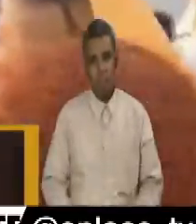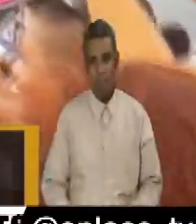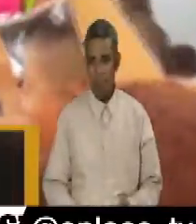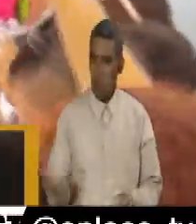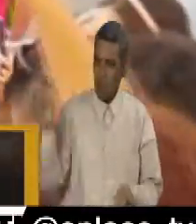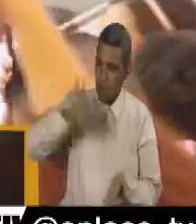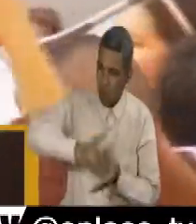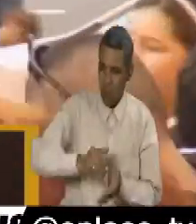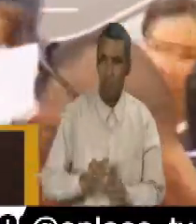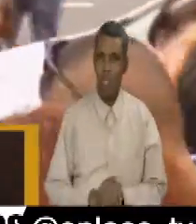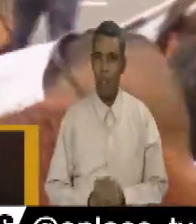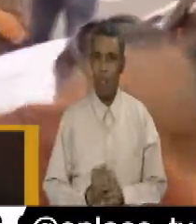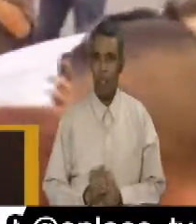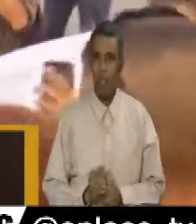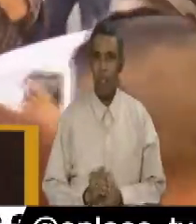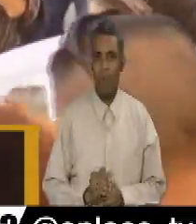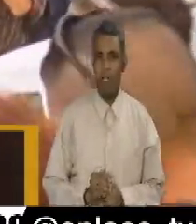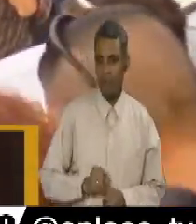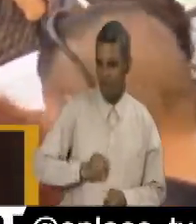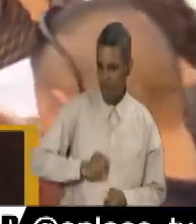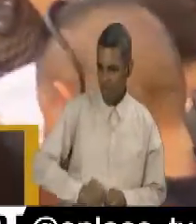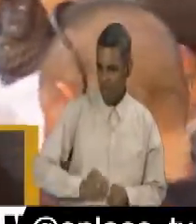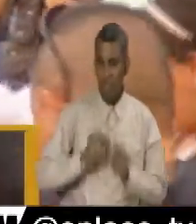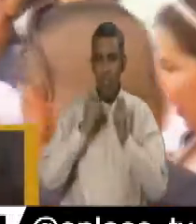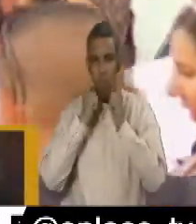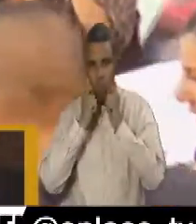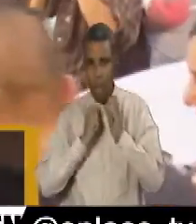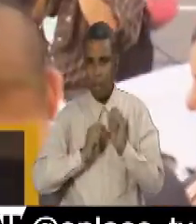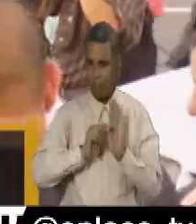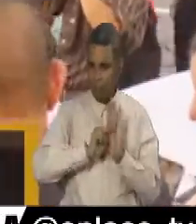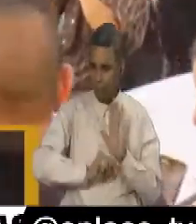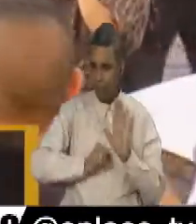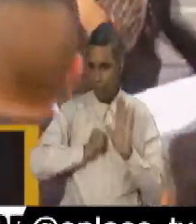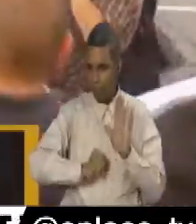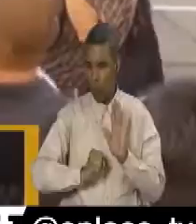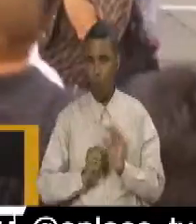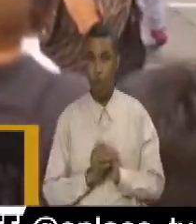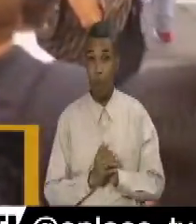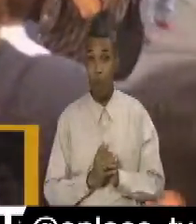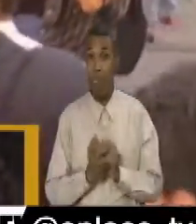donde afortunadamente yo sé que dentro de poco se va a dar